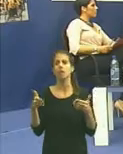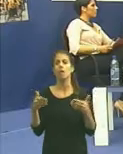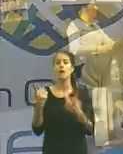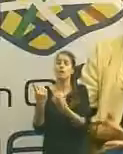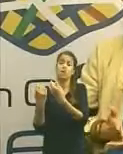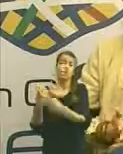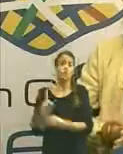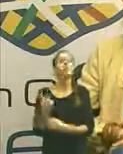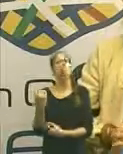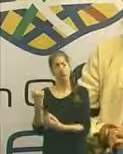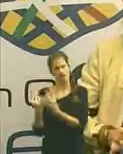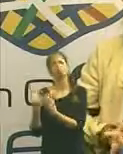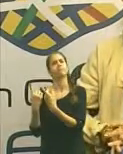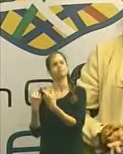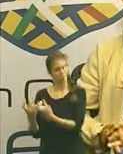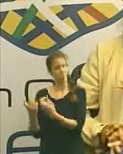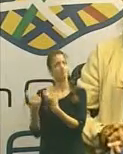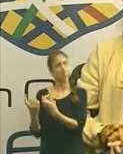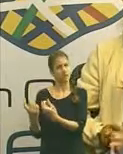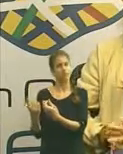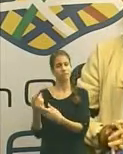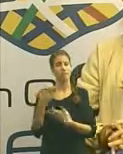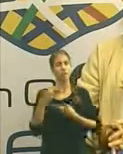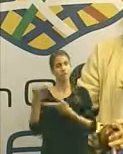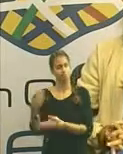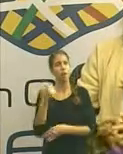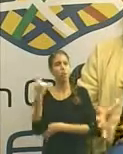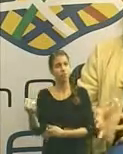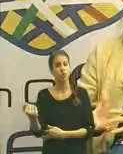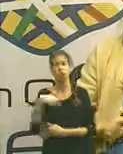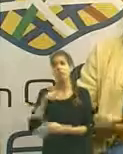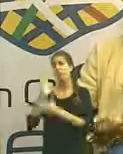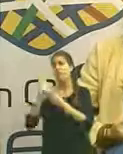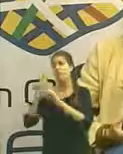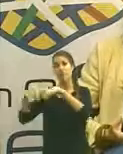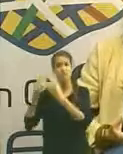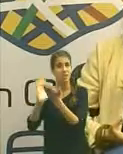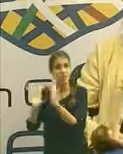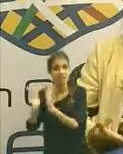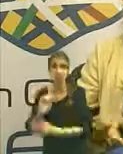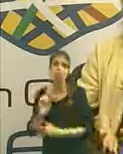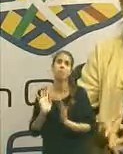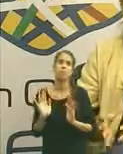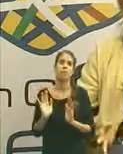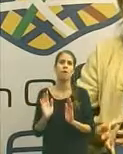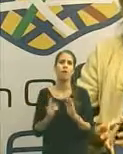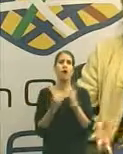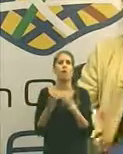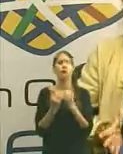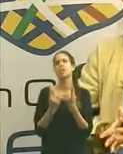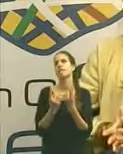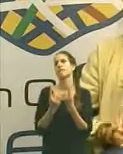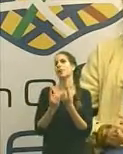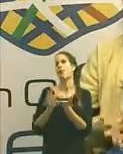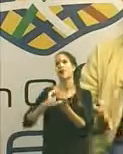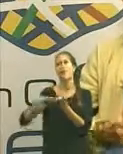pero hay muchos casos en los que sí. Y bueno, también no es que hagamos la intervención con la familia, pero sí tenemos ratitos en los que